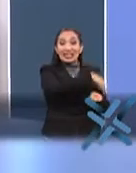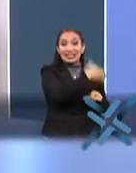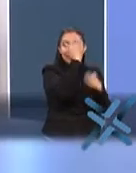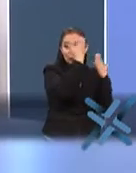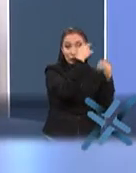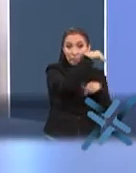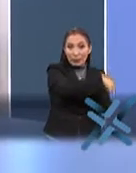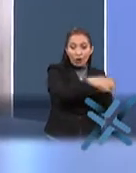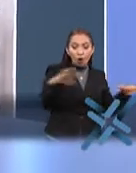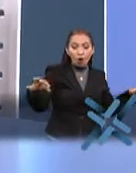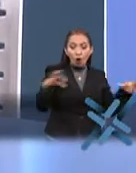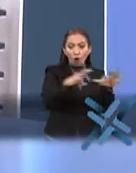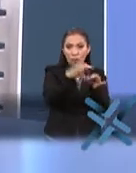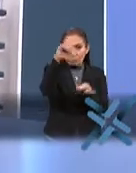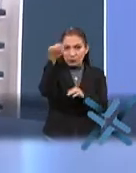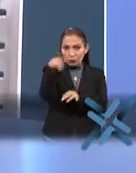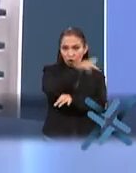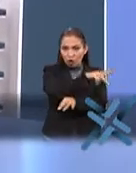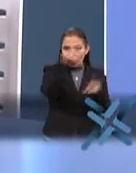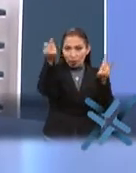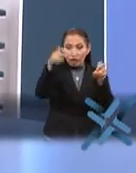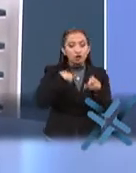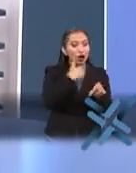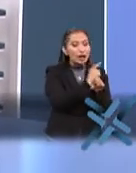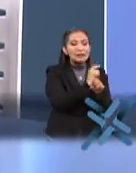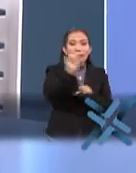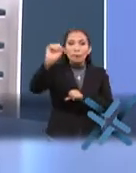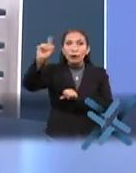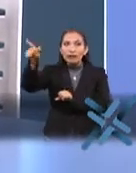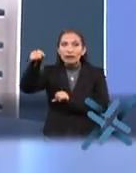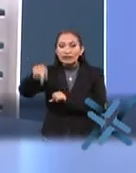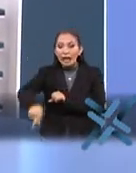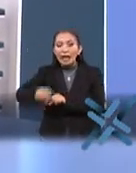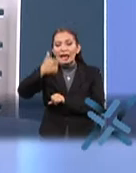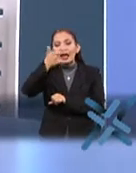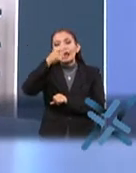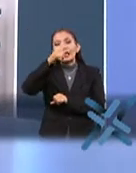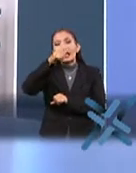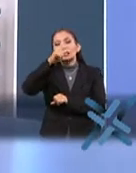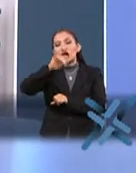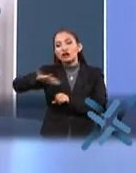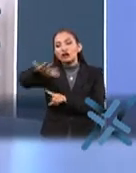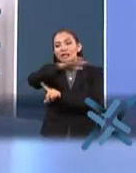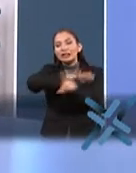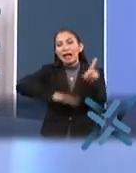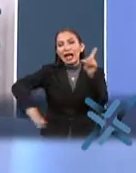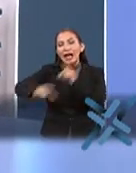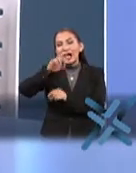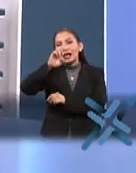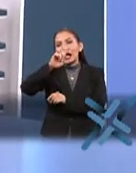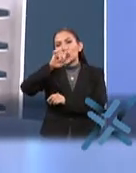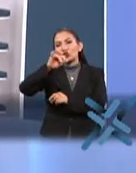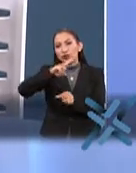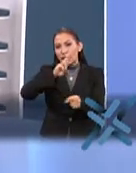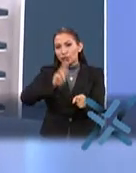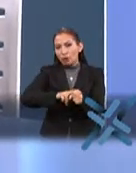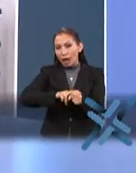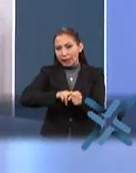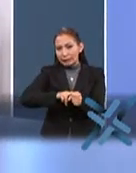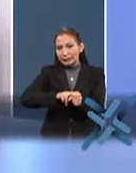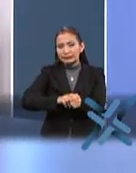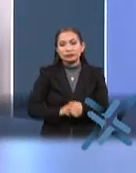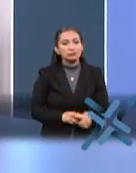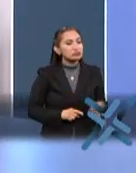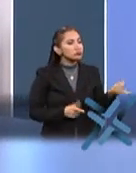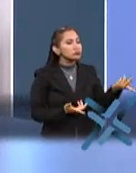aquí en México. En mi caso, yo estudié una licencia profesional en gestión y acondicionamiento de recursos naturales. Claro, ¿qué hay